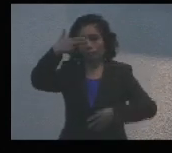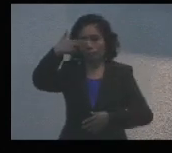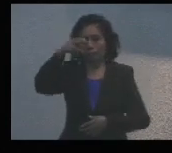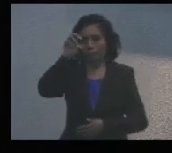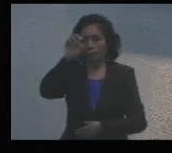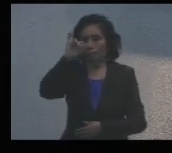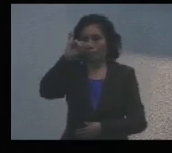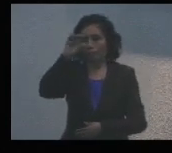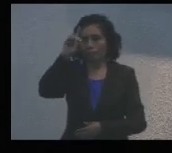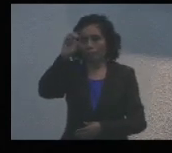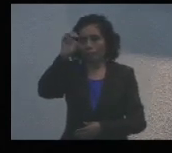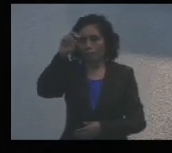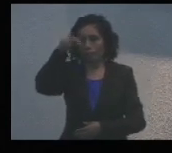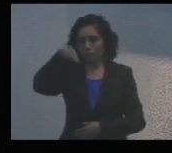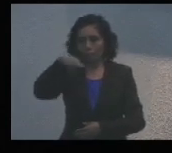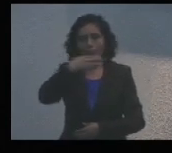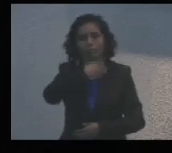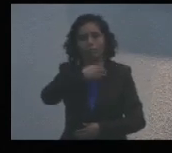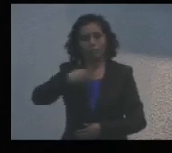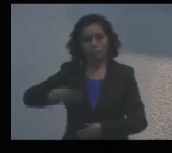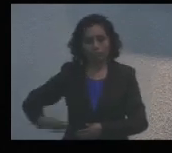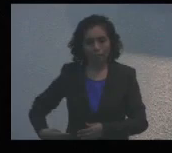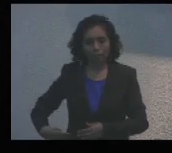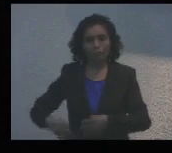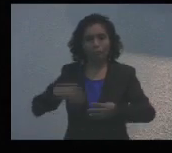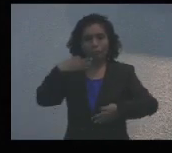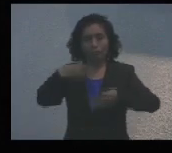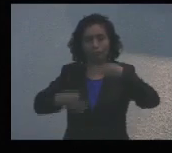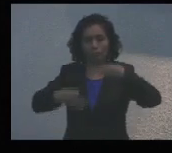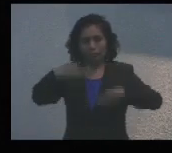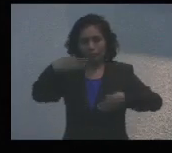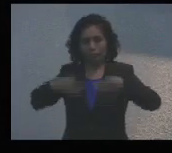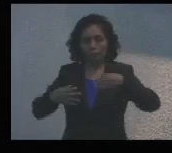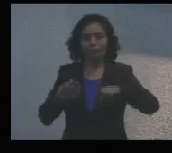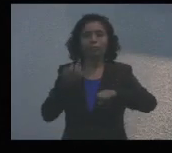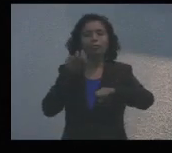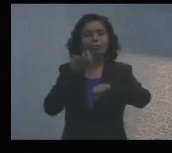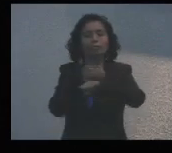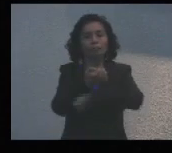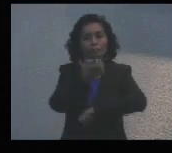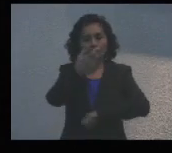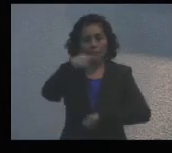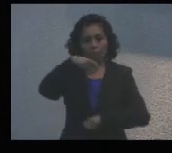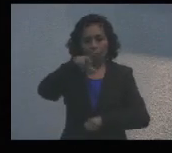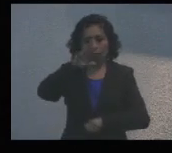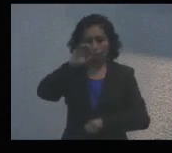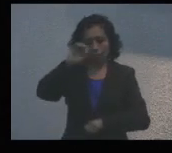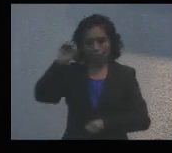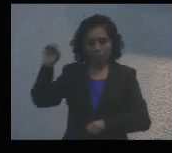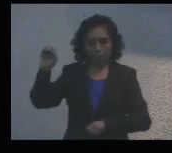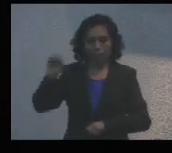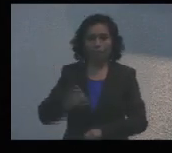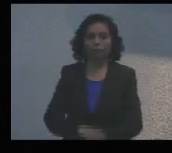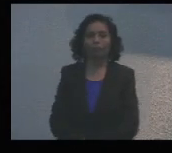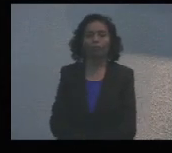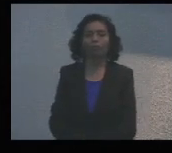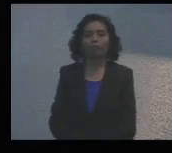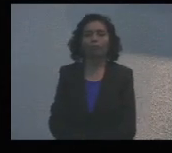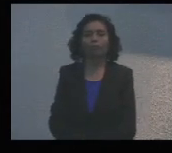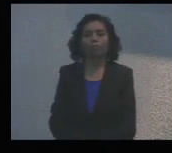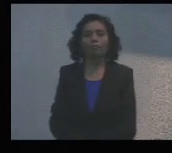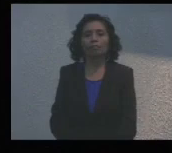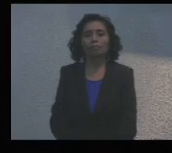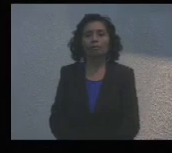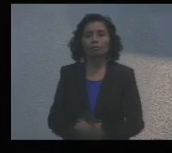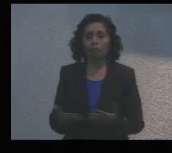Cebada Rivas, presidente del Tribunal Superior de Justicia y del Consejo de la Judicatura del Estado de Quintana Roo.